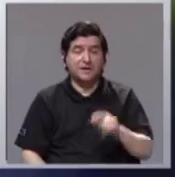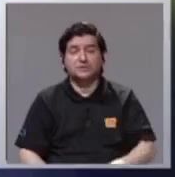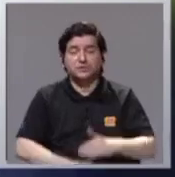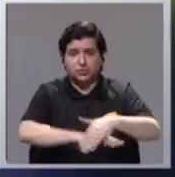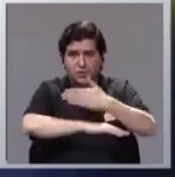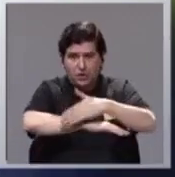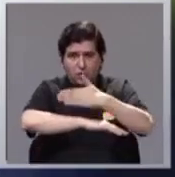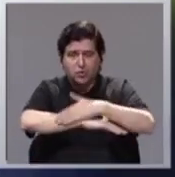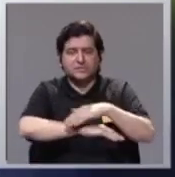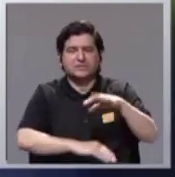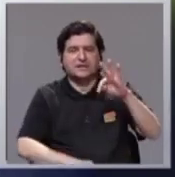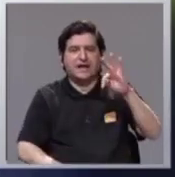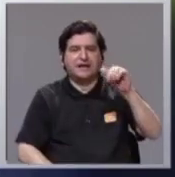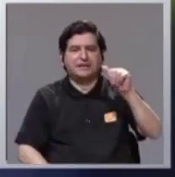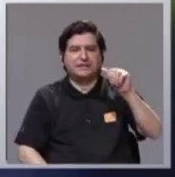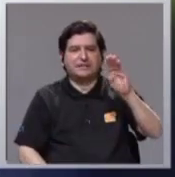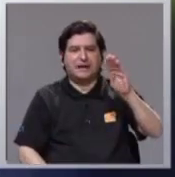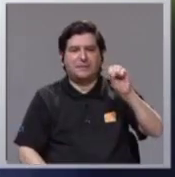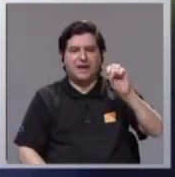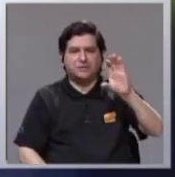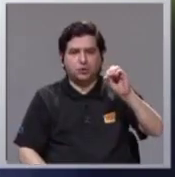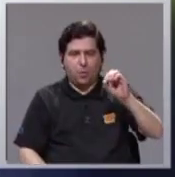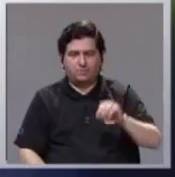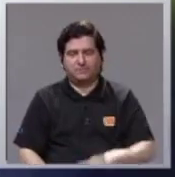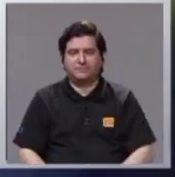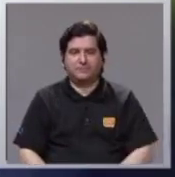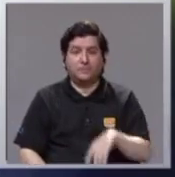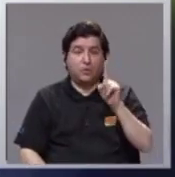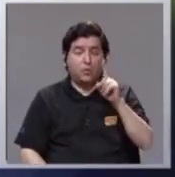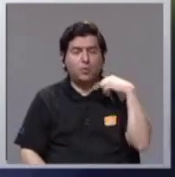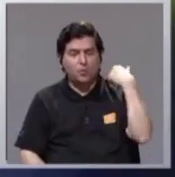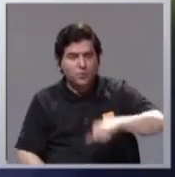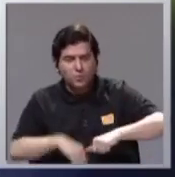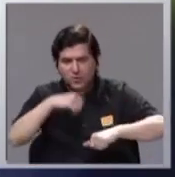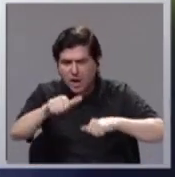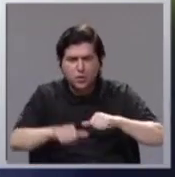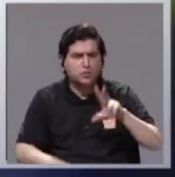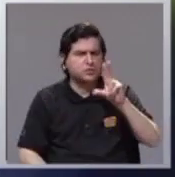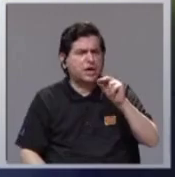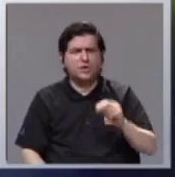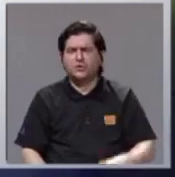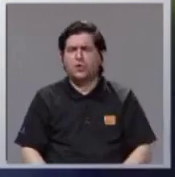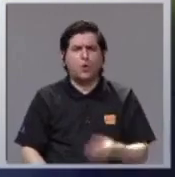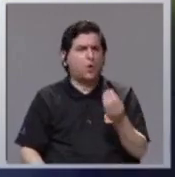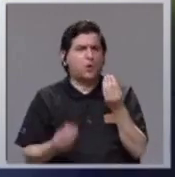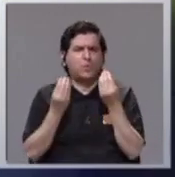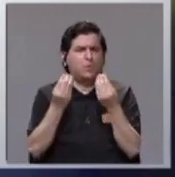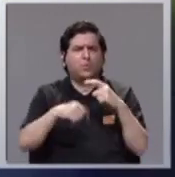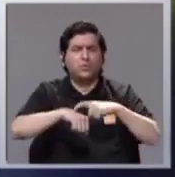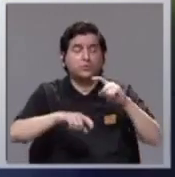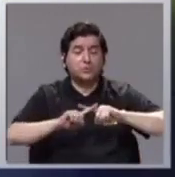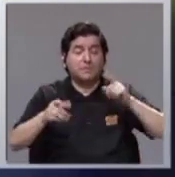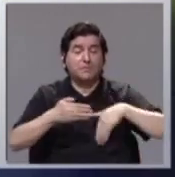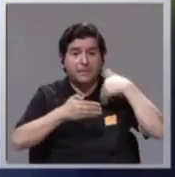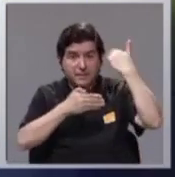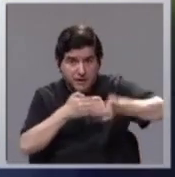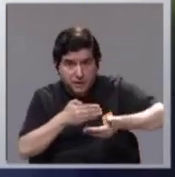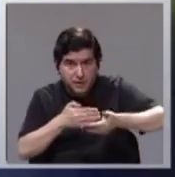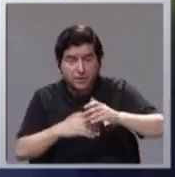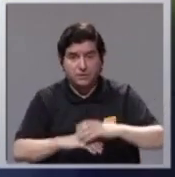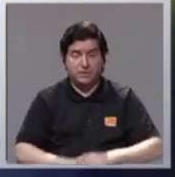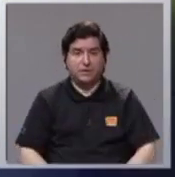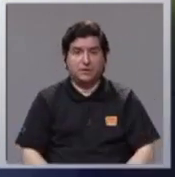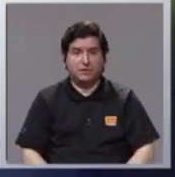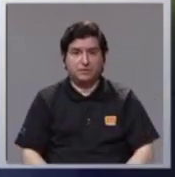en Centla, en la costa de Tabasco, y hay un combate que no dura mucho, pero después